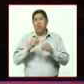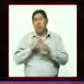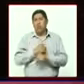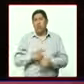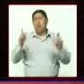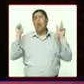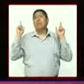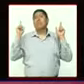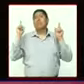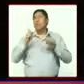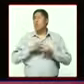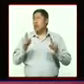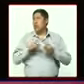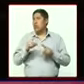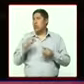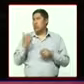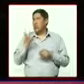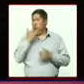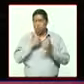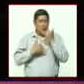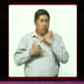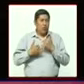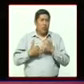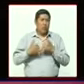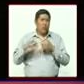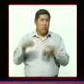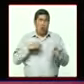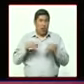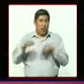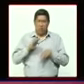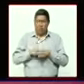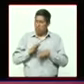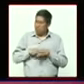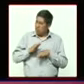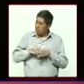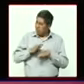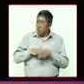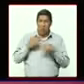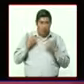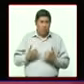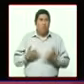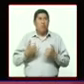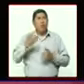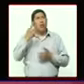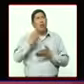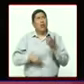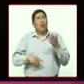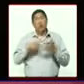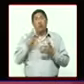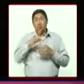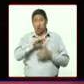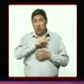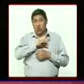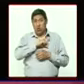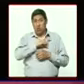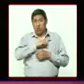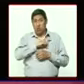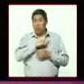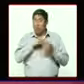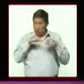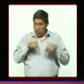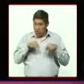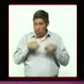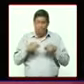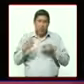en libertad. Sin embargo, otro caso de novedad que ha llamado mucho la atención en la jornada de hoy es que un efectivo policial precisamente